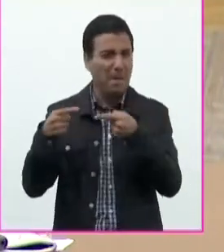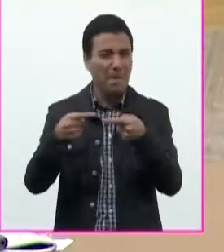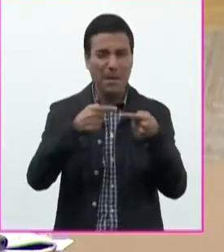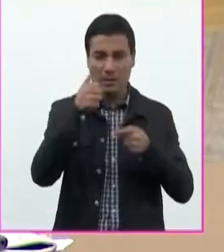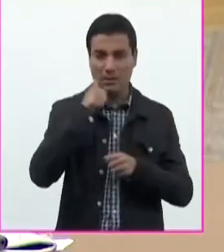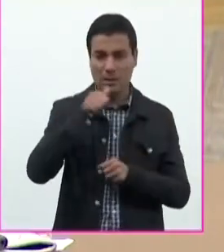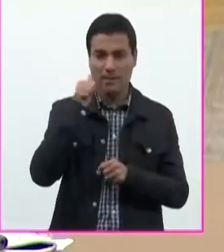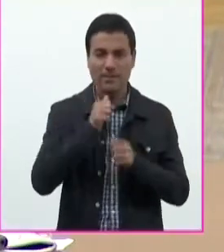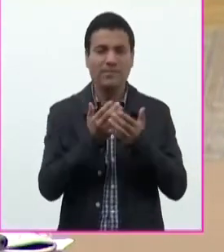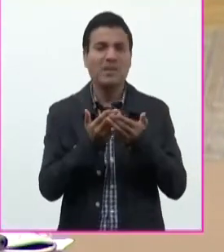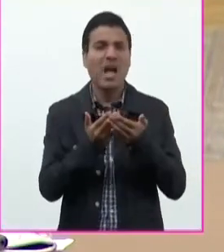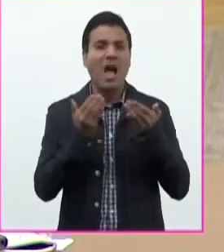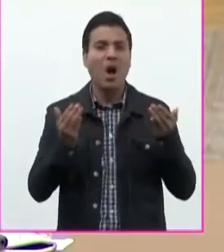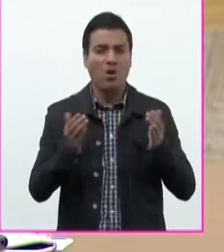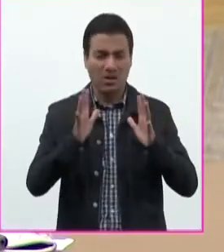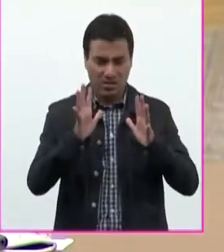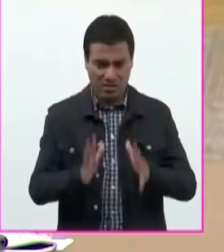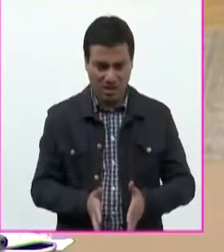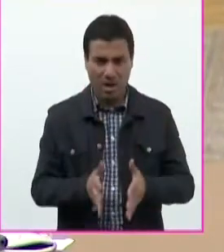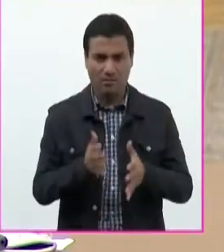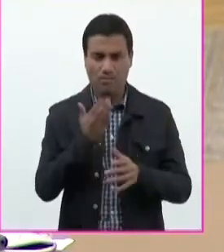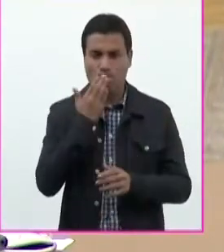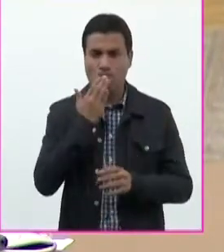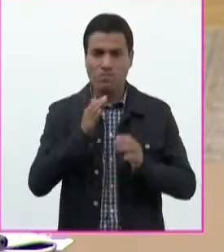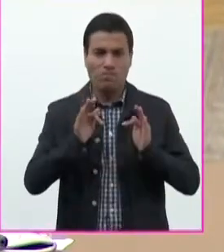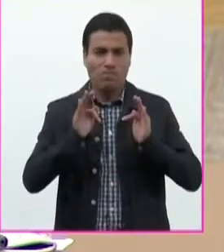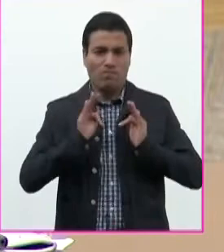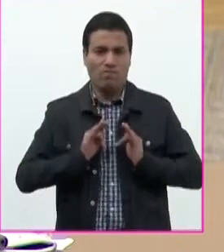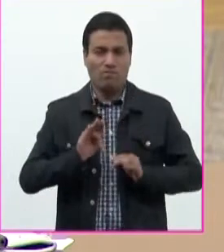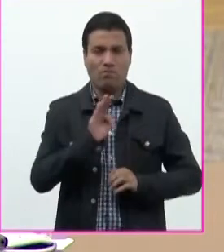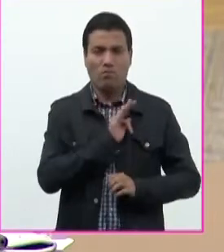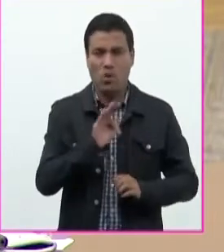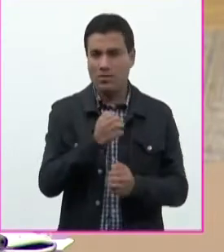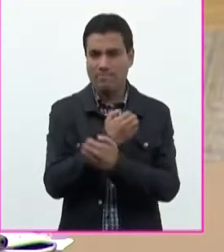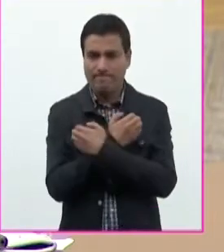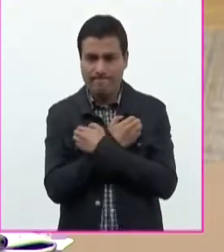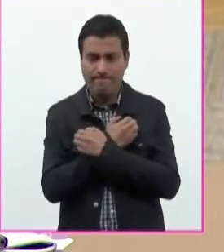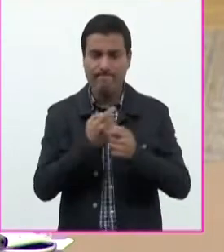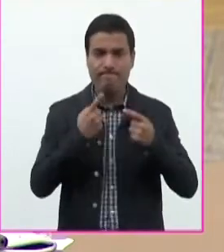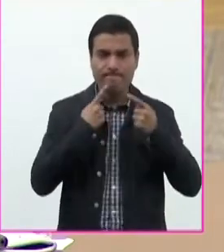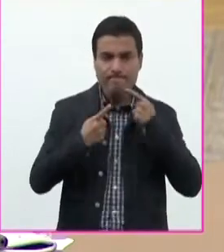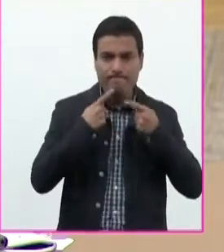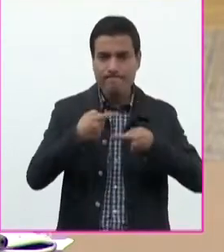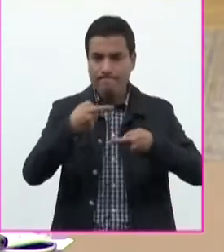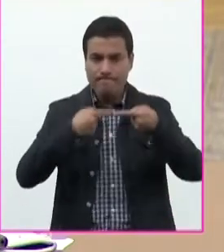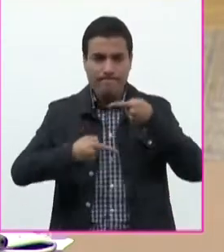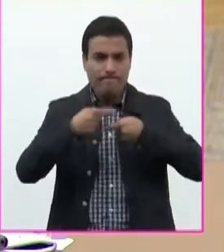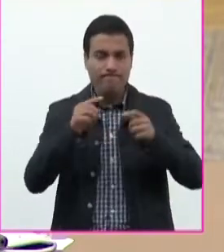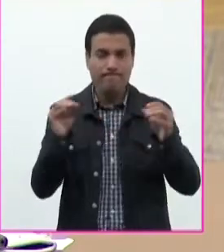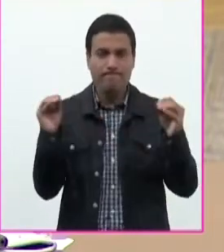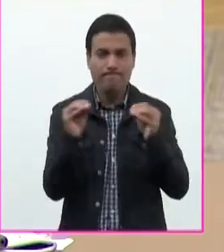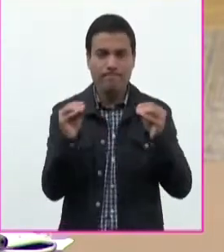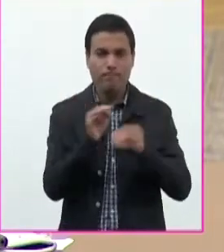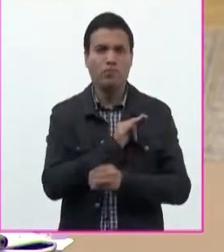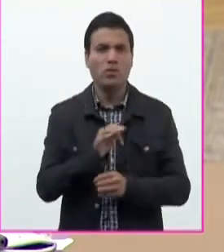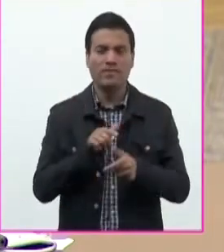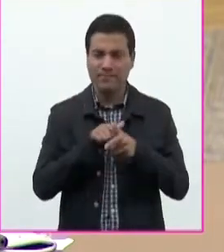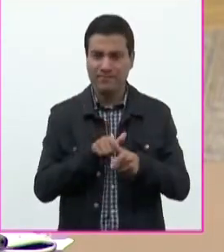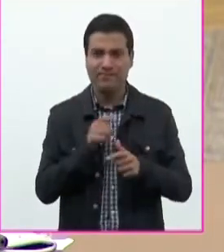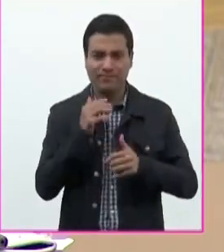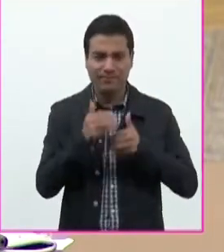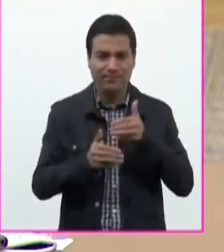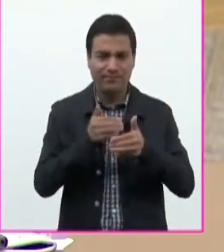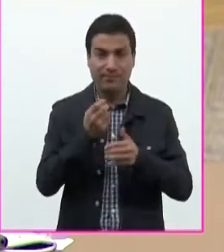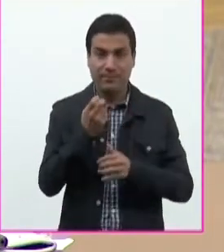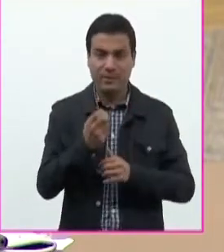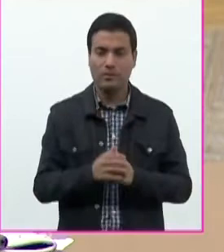Hoy tenemos un INE civilizado en donde podemos lograr acuerdos, en donde se puede dialogar y podemos seguir avanzando en democracia. Yo creo que